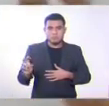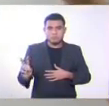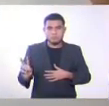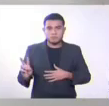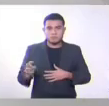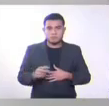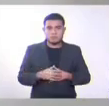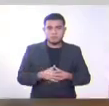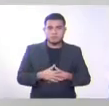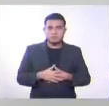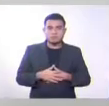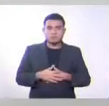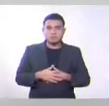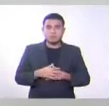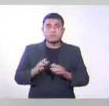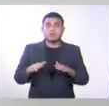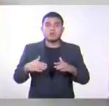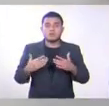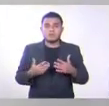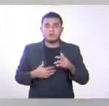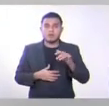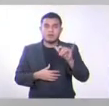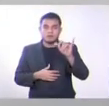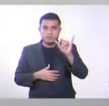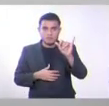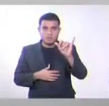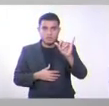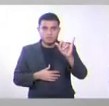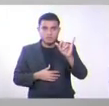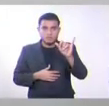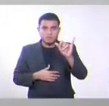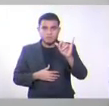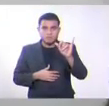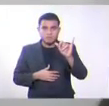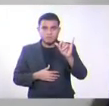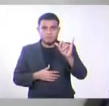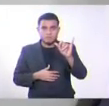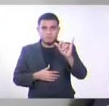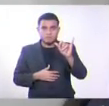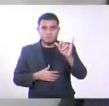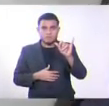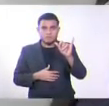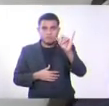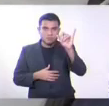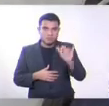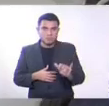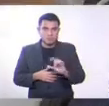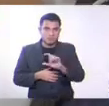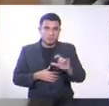x2. Y para Y, Sí. en el eje Y,